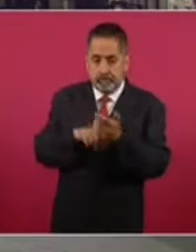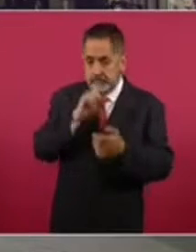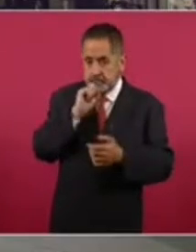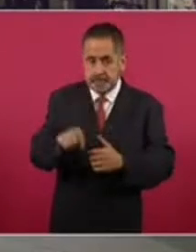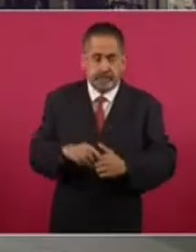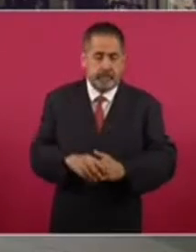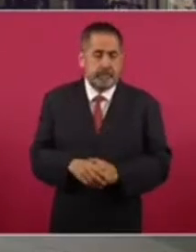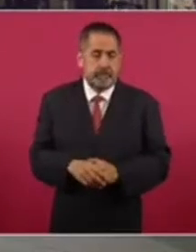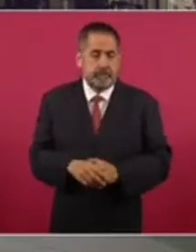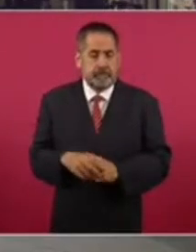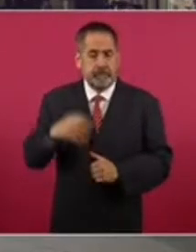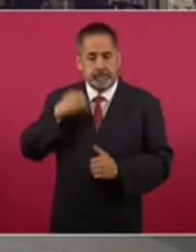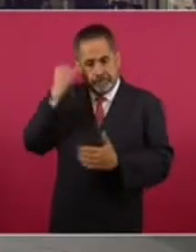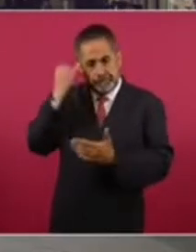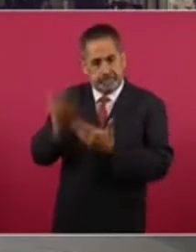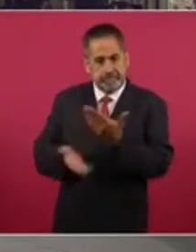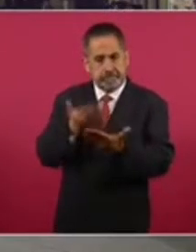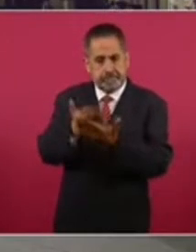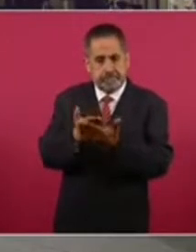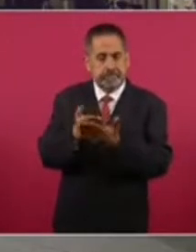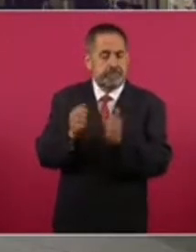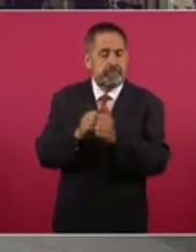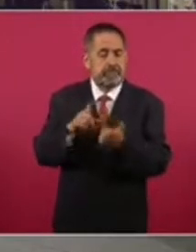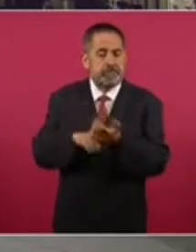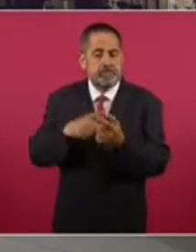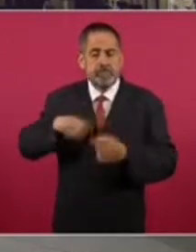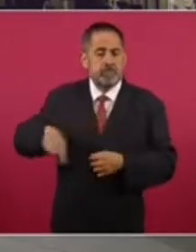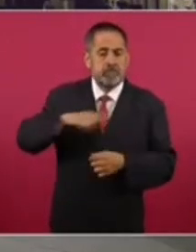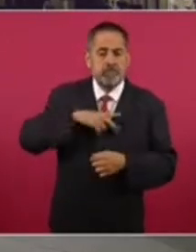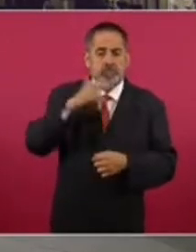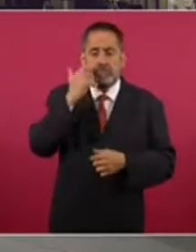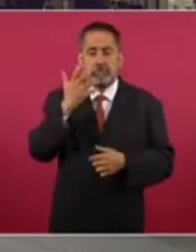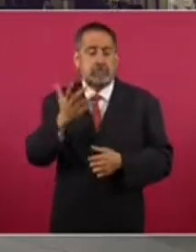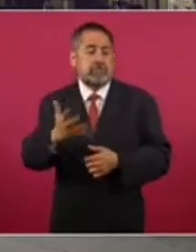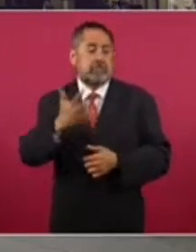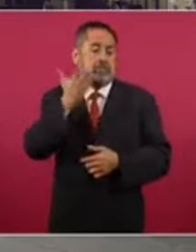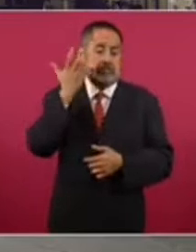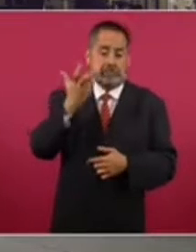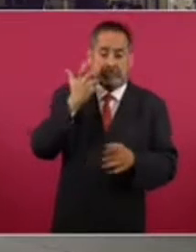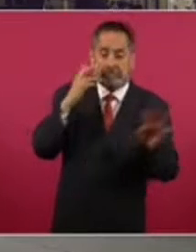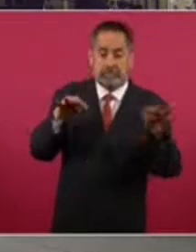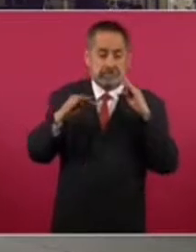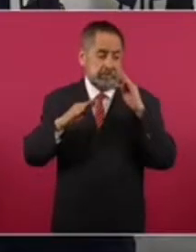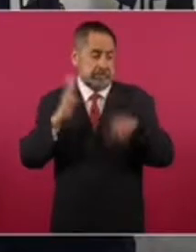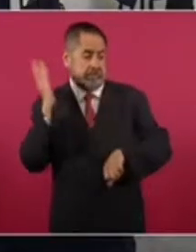planteamos que no queríamos actos espectaculares